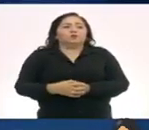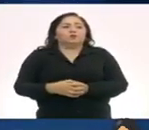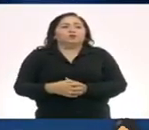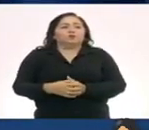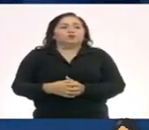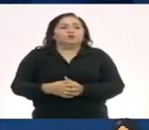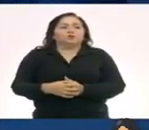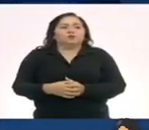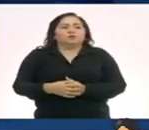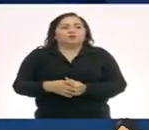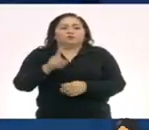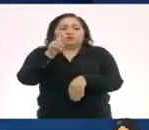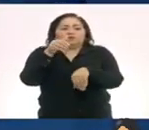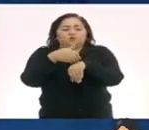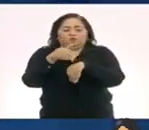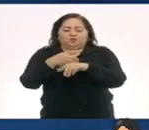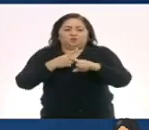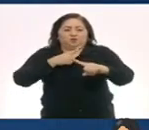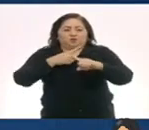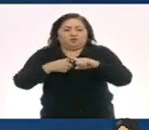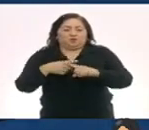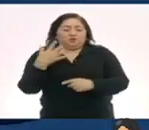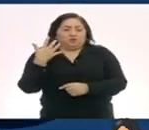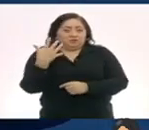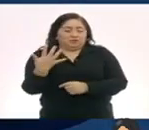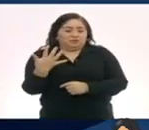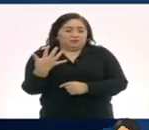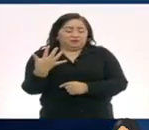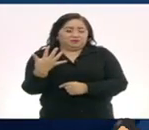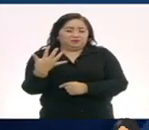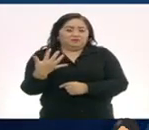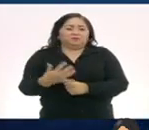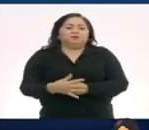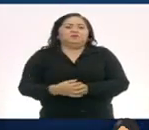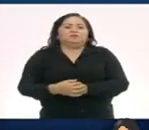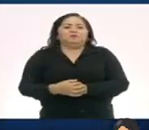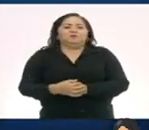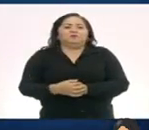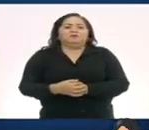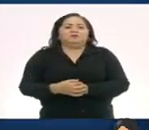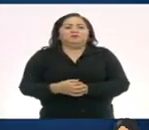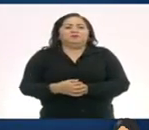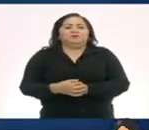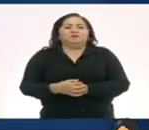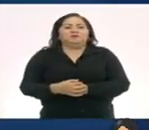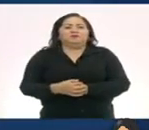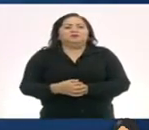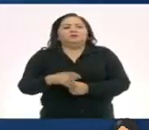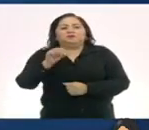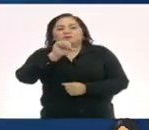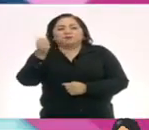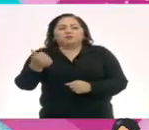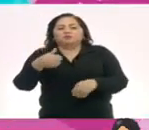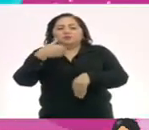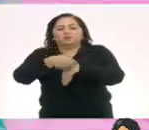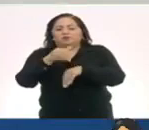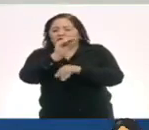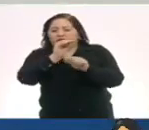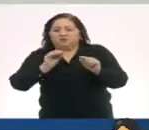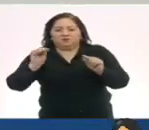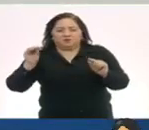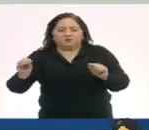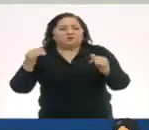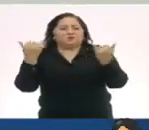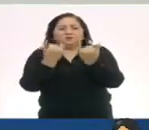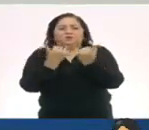un número que multiplicado por 5, ¿verdad? Me vaya a dar otro número que de